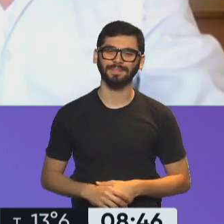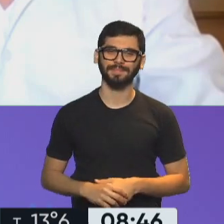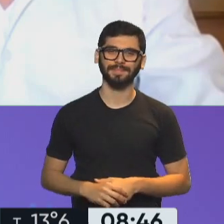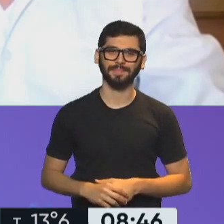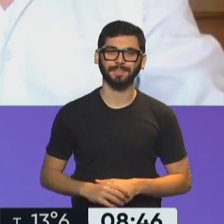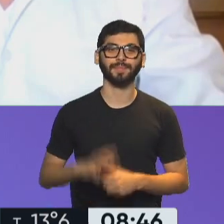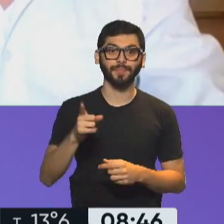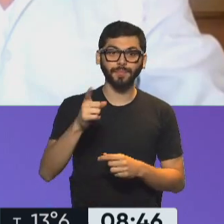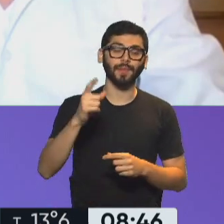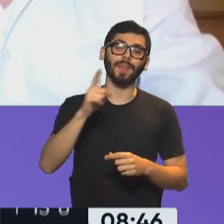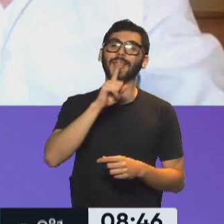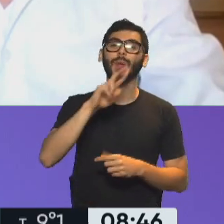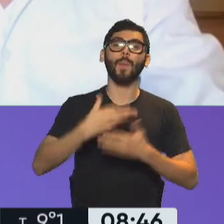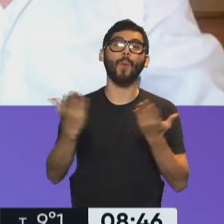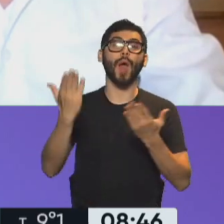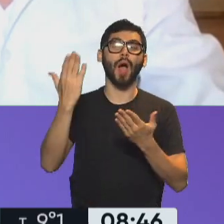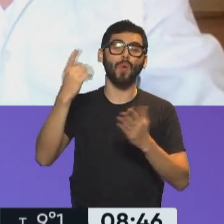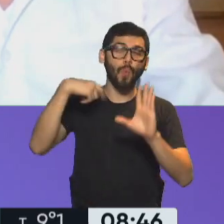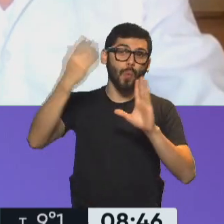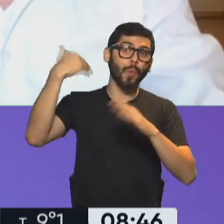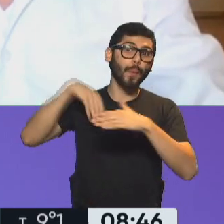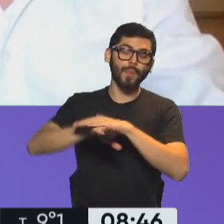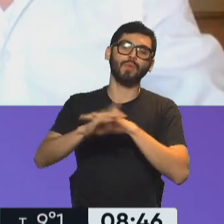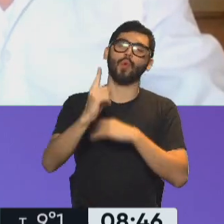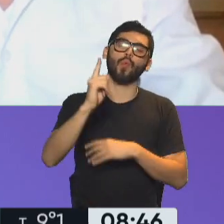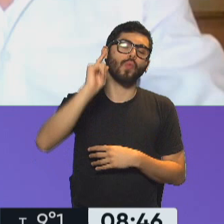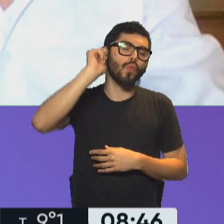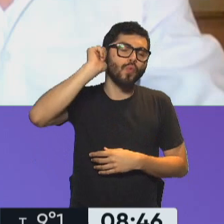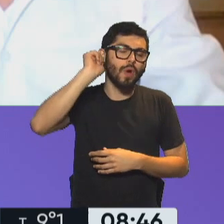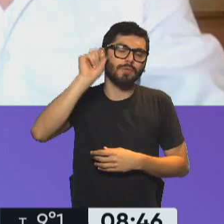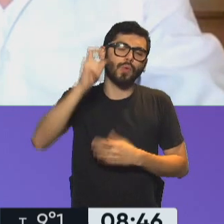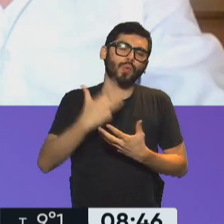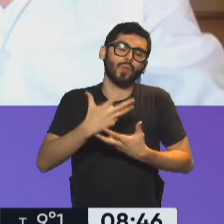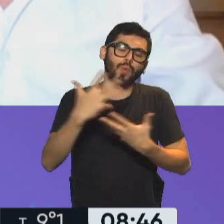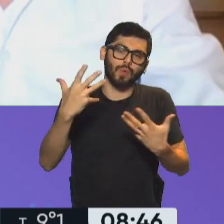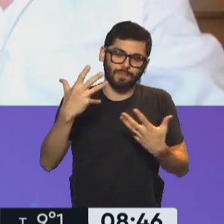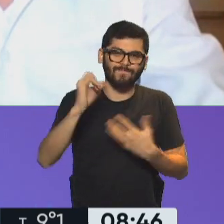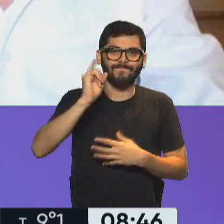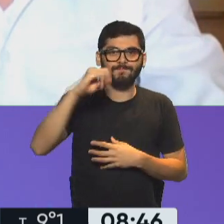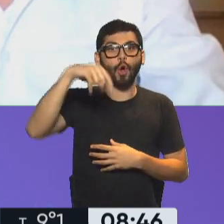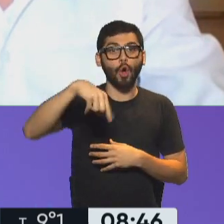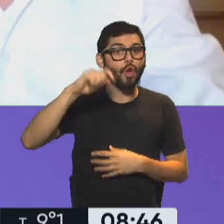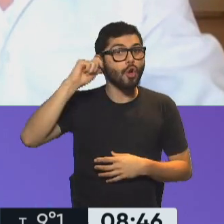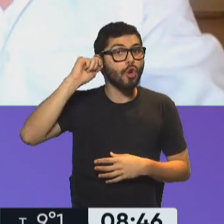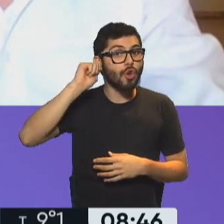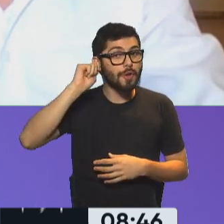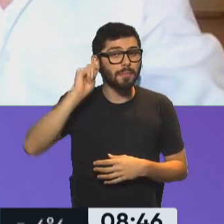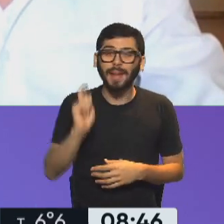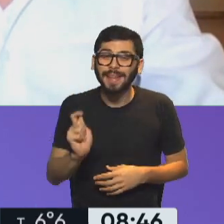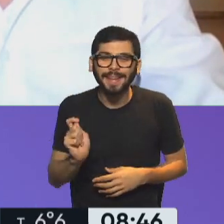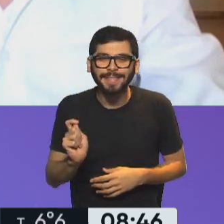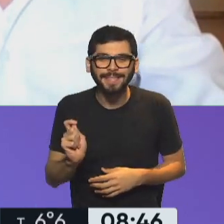Y nos metemos en el archivo de la televisión pública por el cumpleaños de una grande, ¿no? Porque hoy hubiera cumplido años, ¿quién,